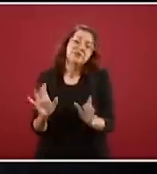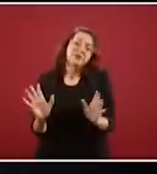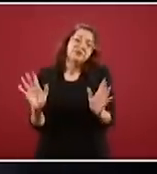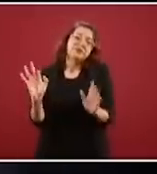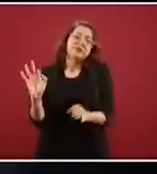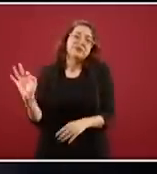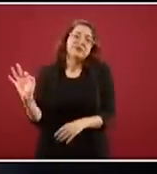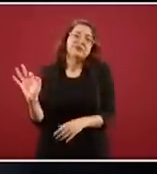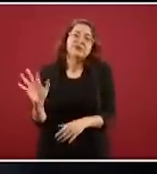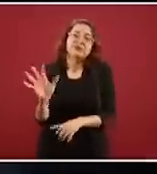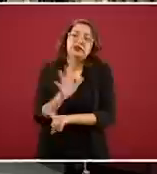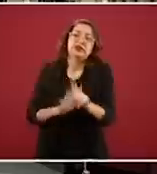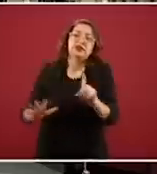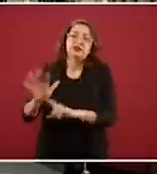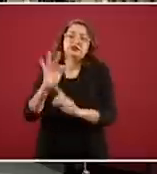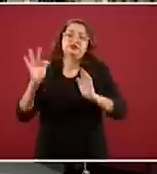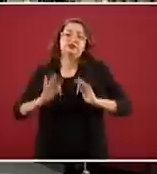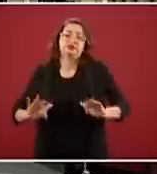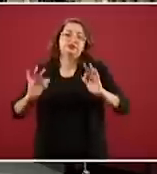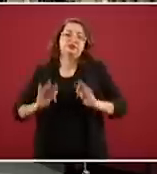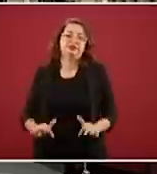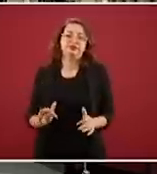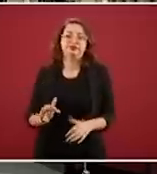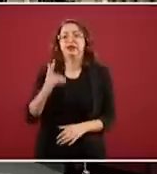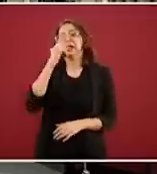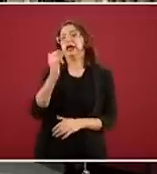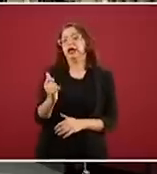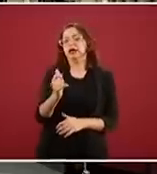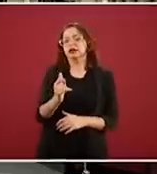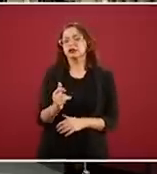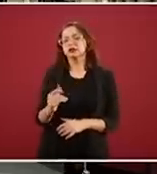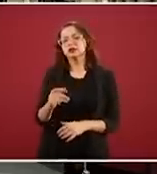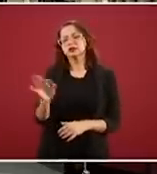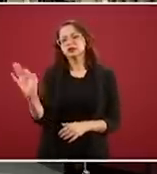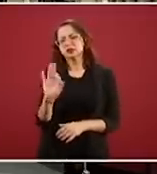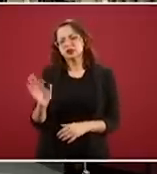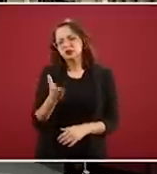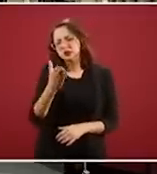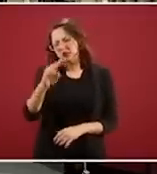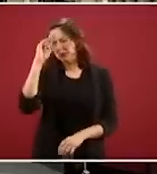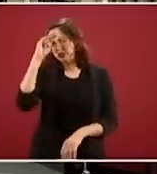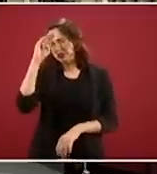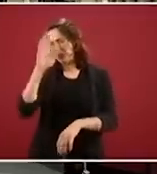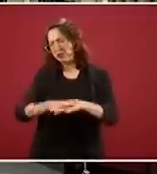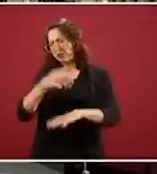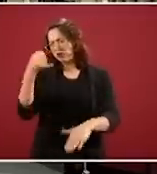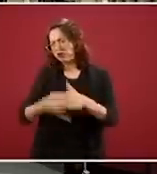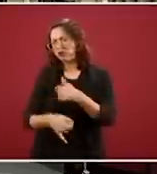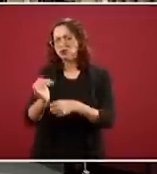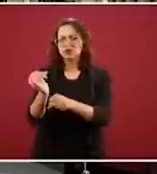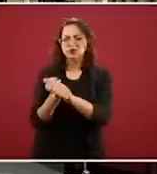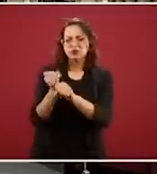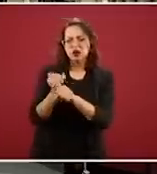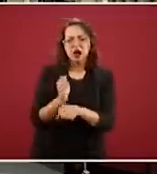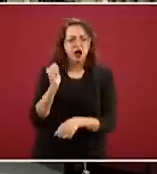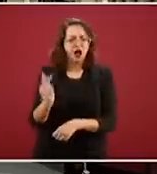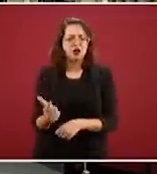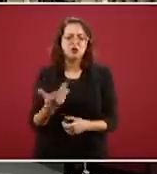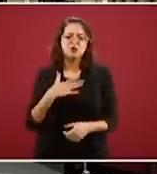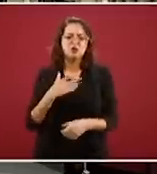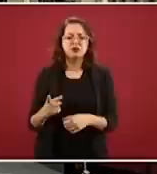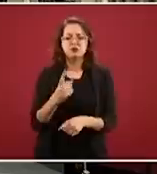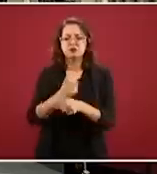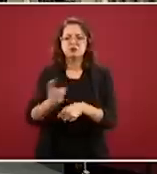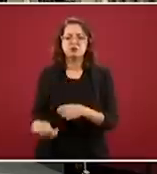casualmente es tan tranquilo Yucatán. Mi pregunta sería si no ha pensado hacer una investigación o si no hay una investigación al respecto. Es mi